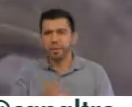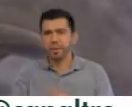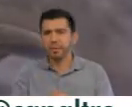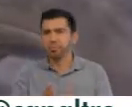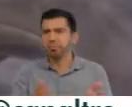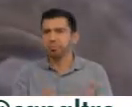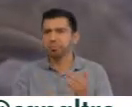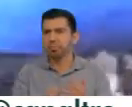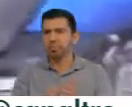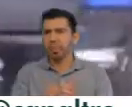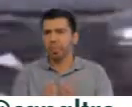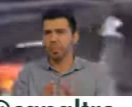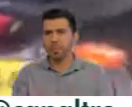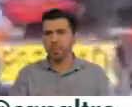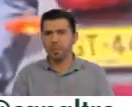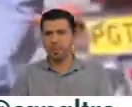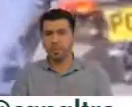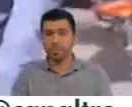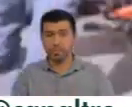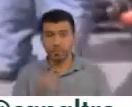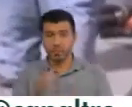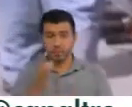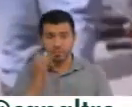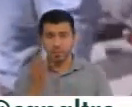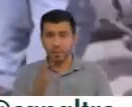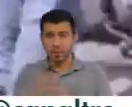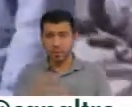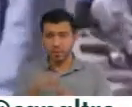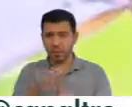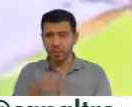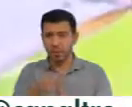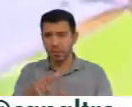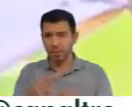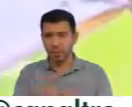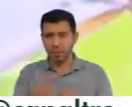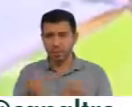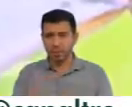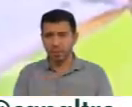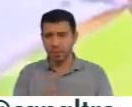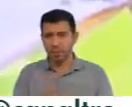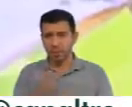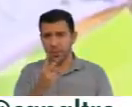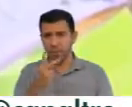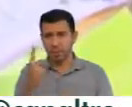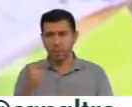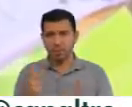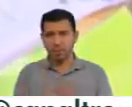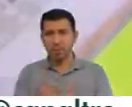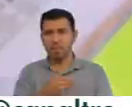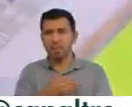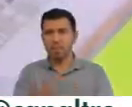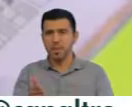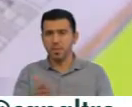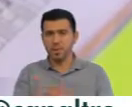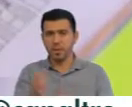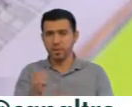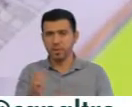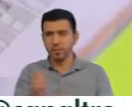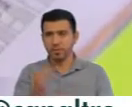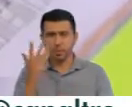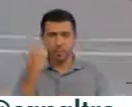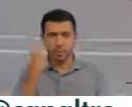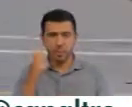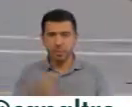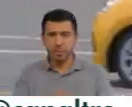generan severas lesiones para los taxistas al punto de reportar las pérdidas de 21 mil millones de pesos diarios representados